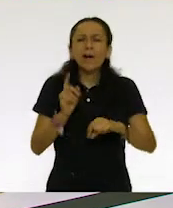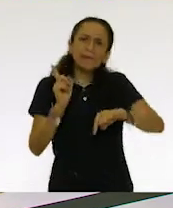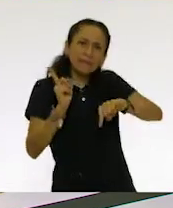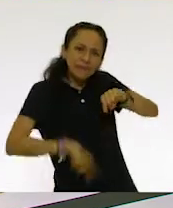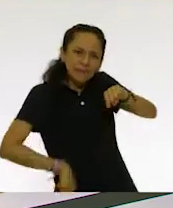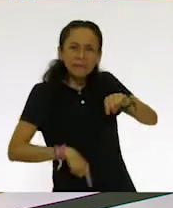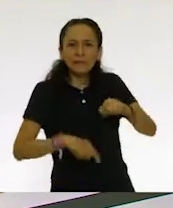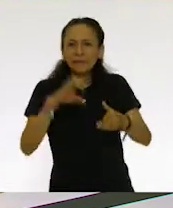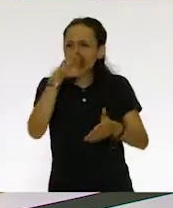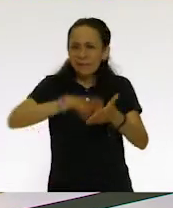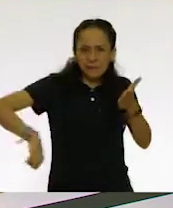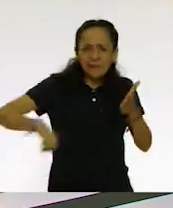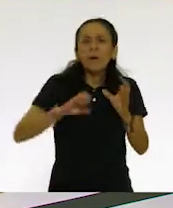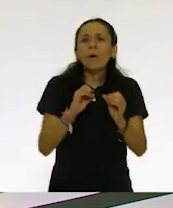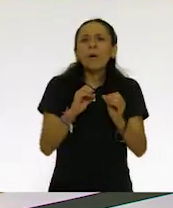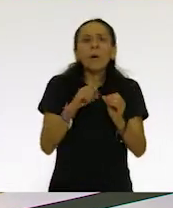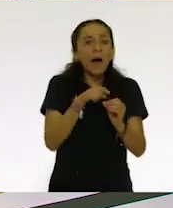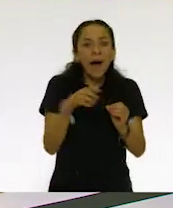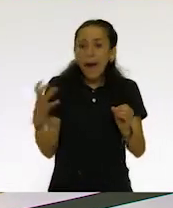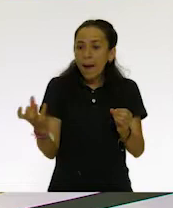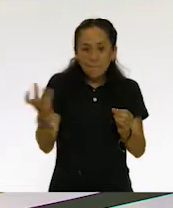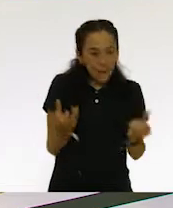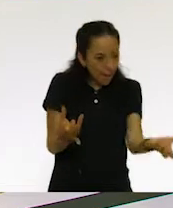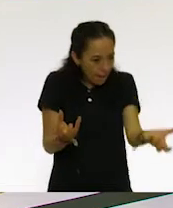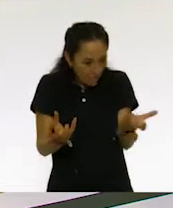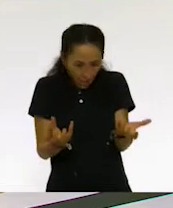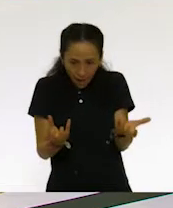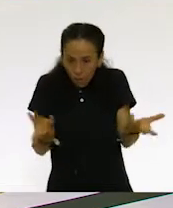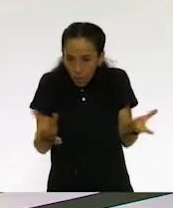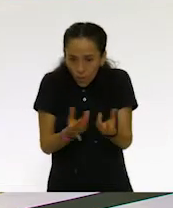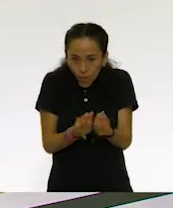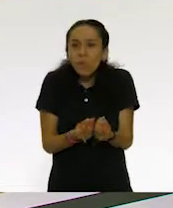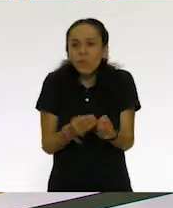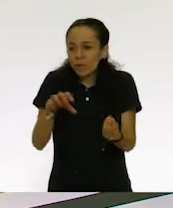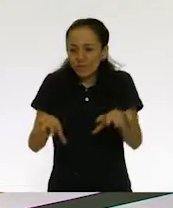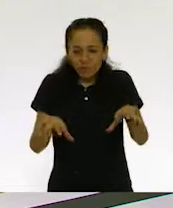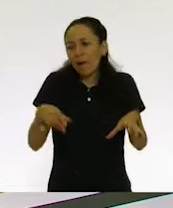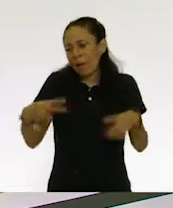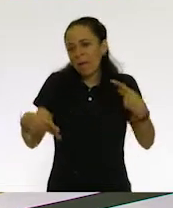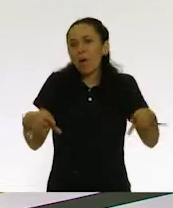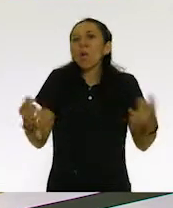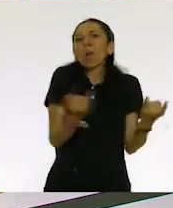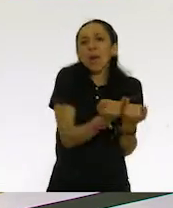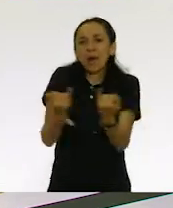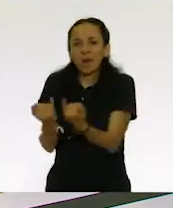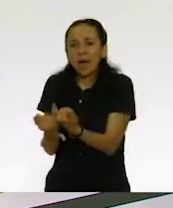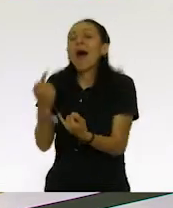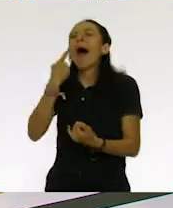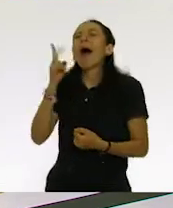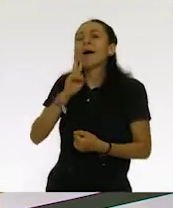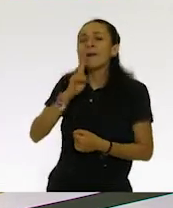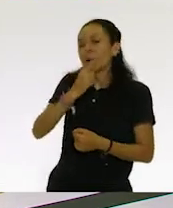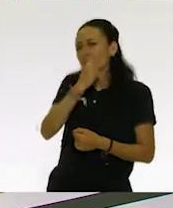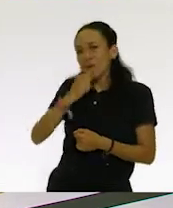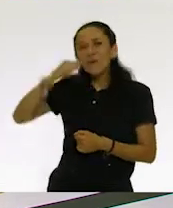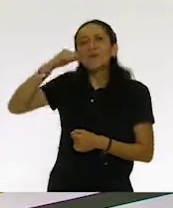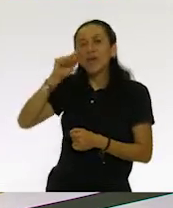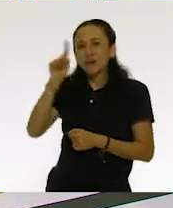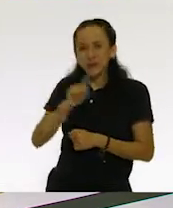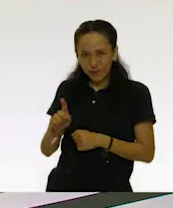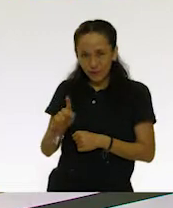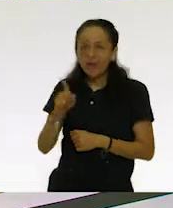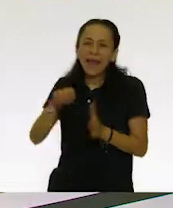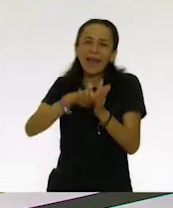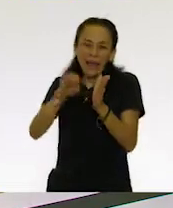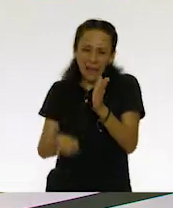Pero vamos a ver cómo lo explica Moni y Zohar con el ejemplo del niño que le ayuda a su mamá y su papá a